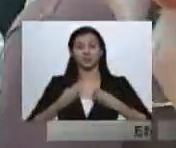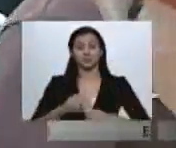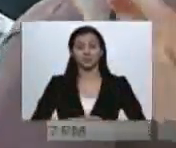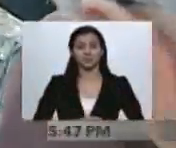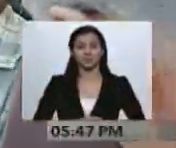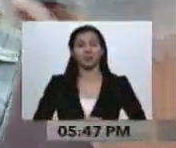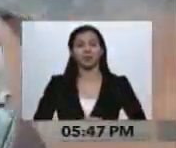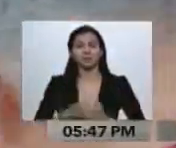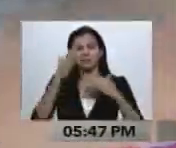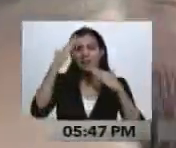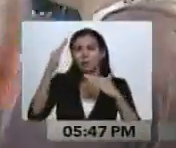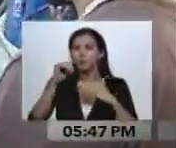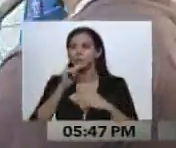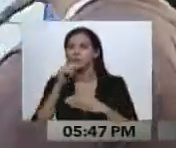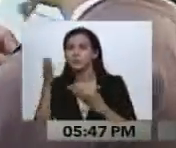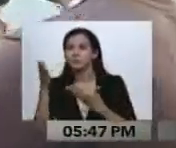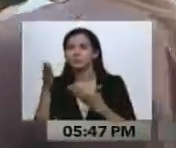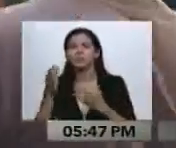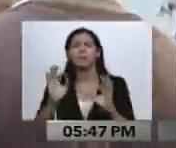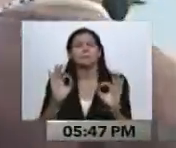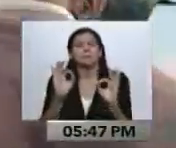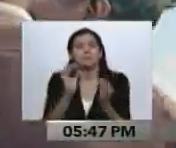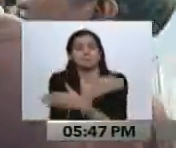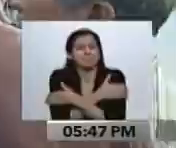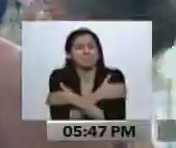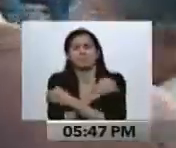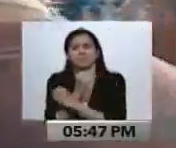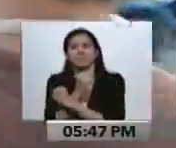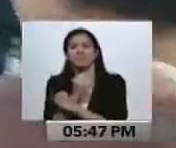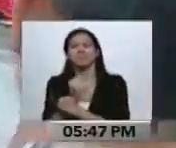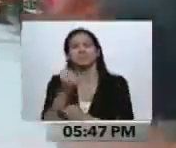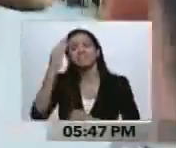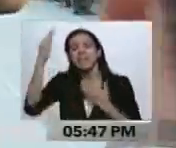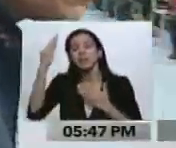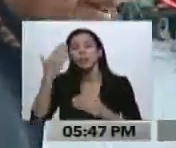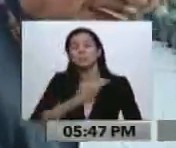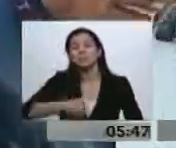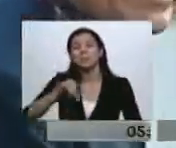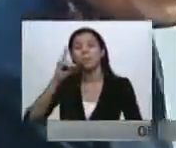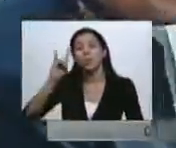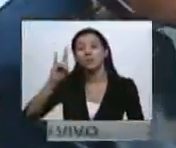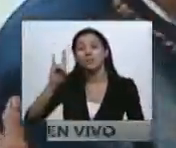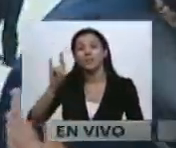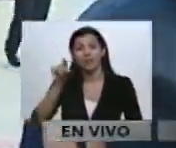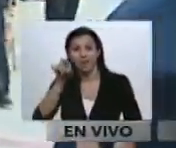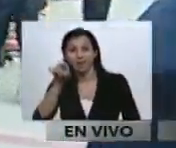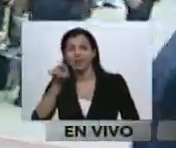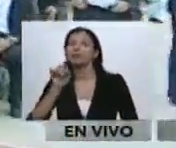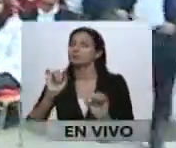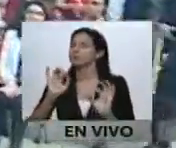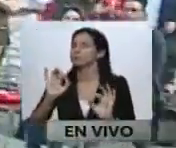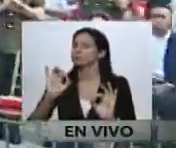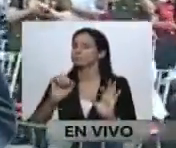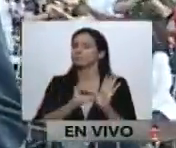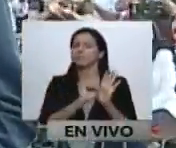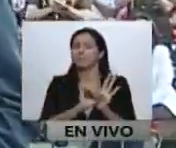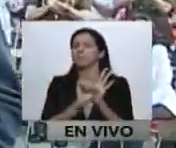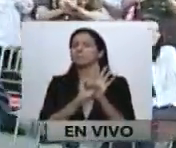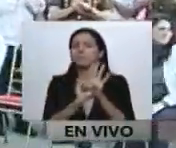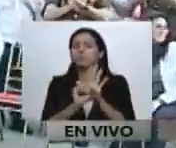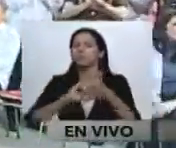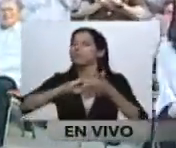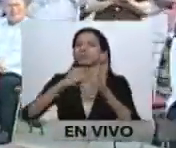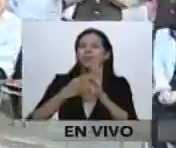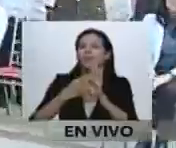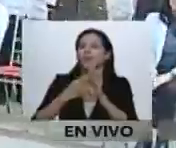Quienes saludan con singular efusividad a Evo Morales, quien sin lugar a dudas se ha convertido también en un ícono de lo que es el